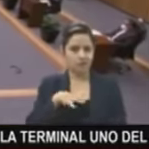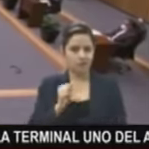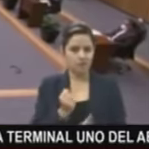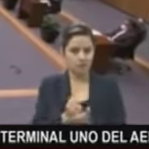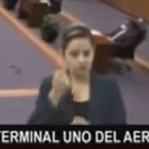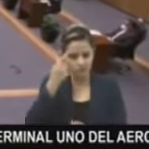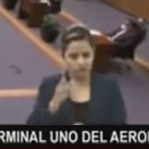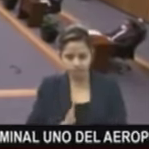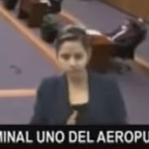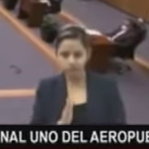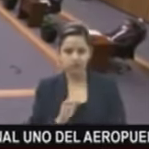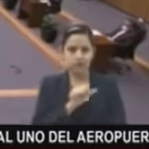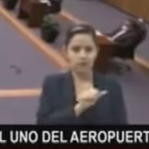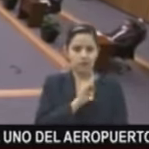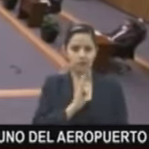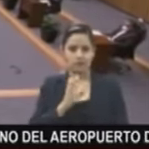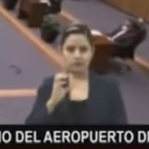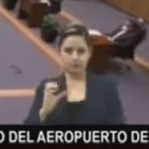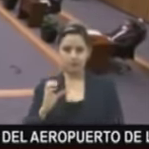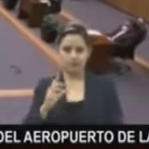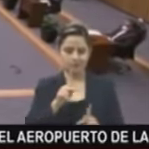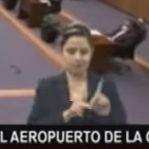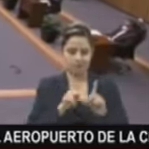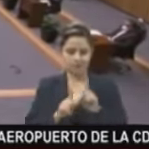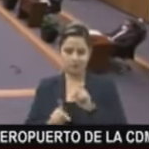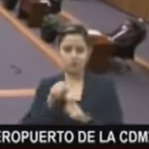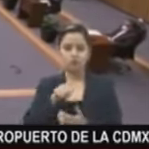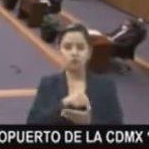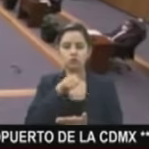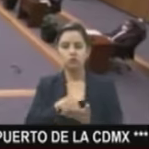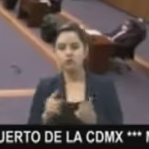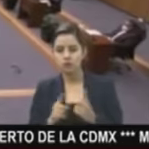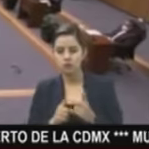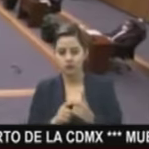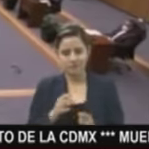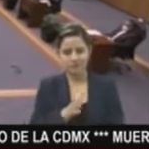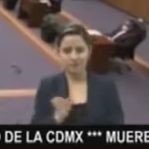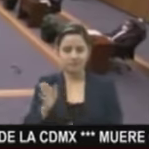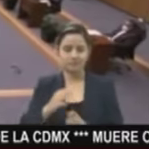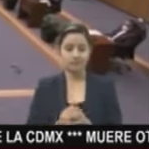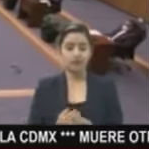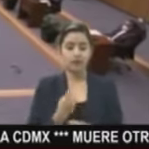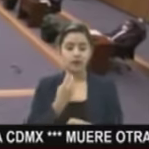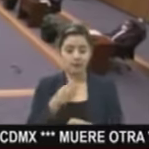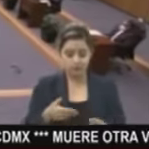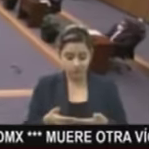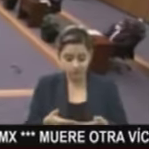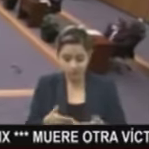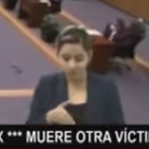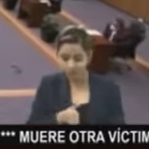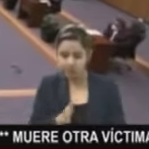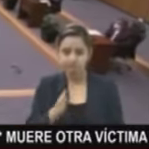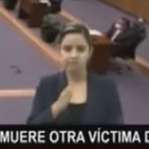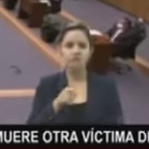pagarle a nadie en el INE, y ni así alcanzaría para poder tener los recursos